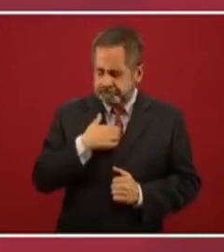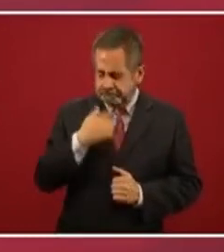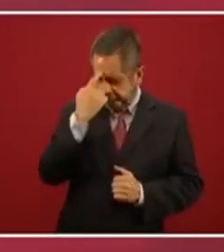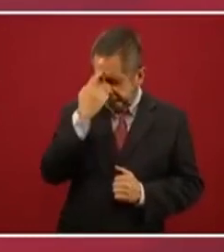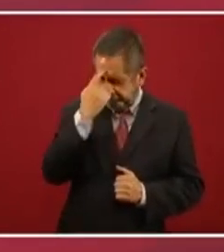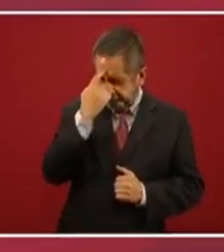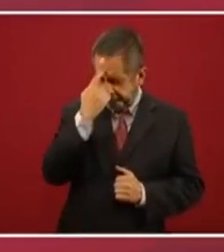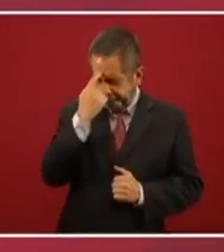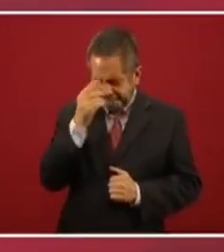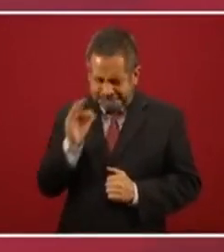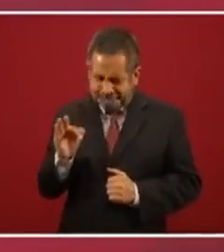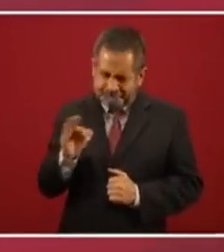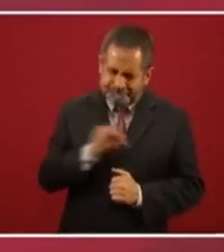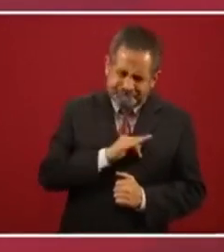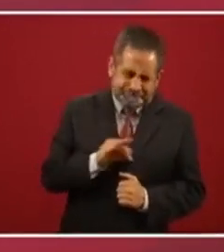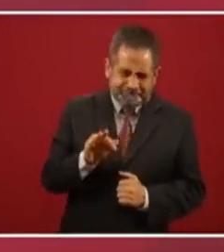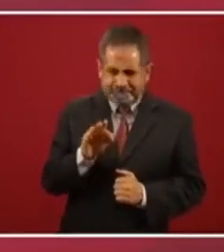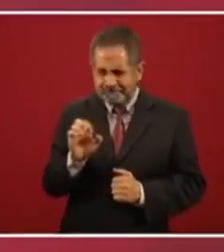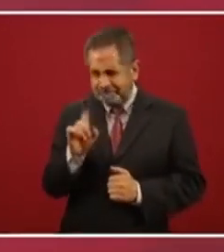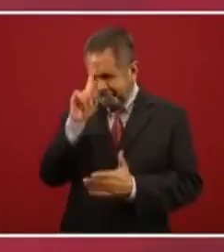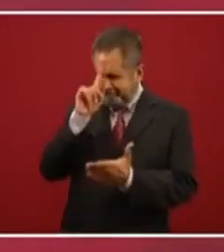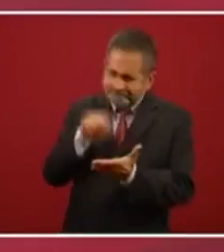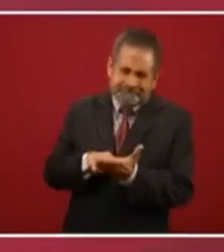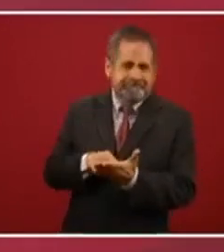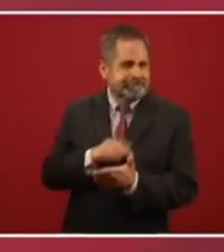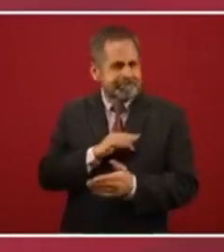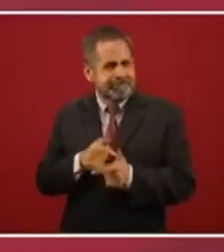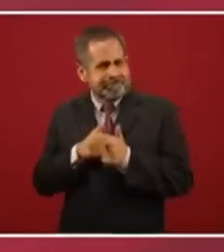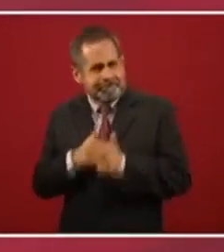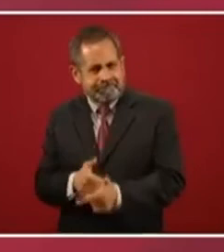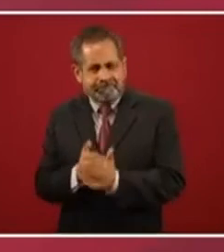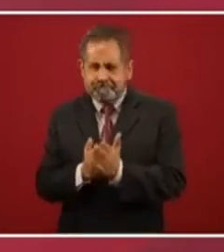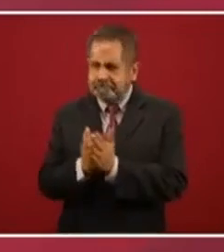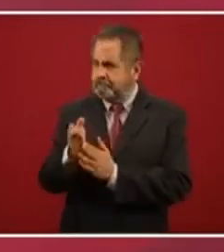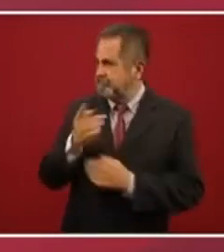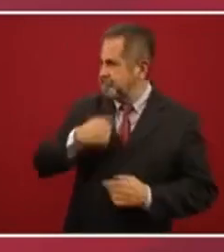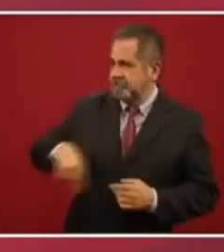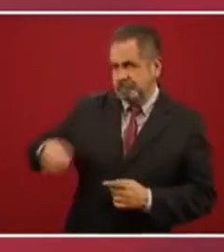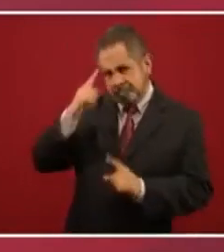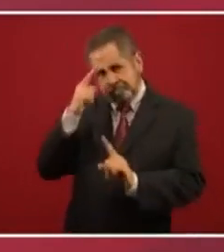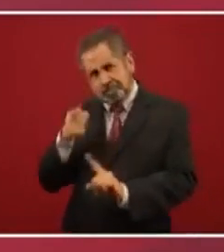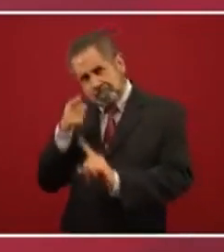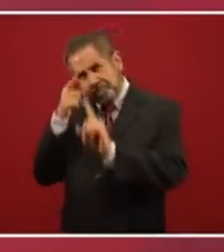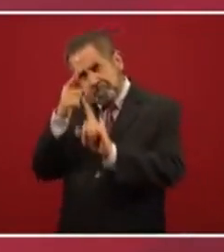inquebrantable fe en la causa que estamos